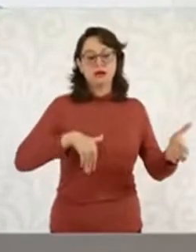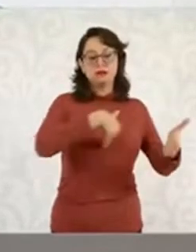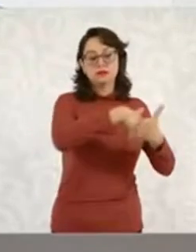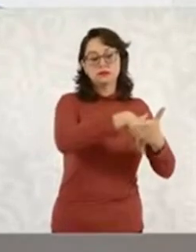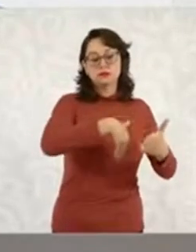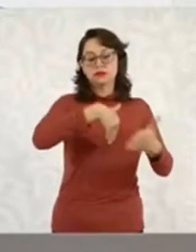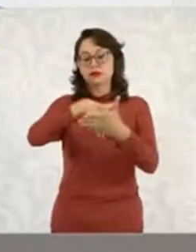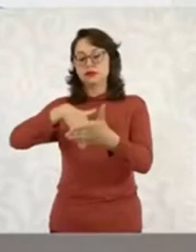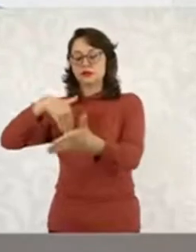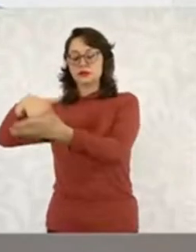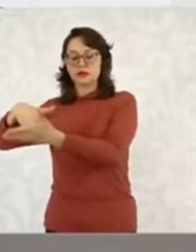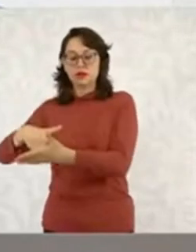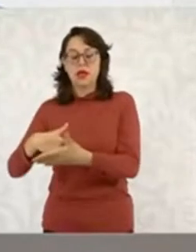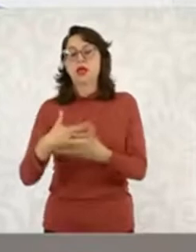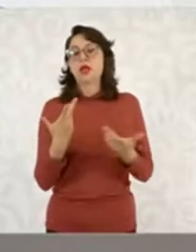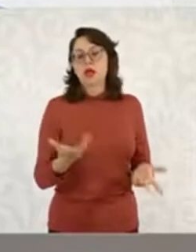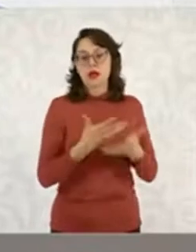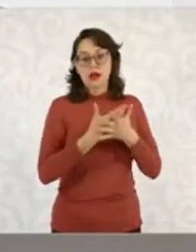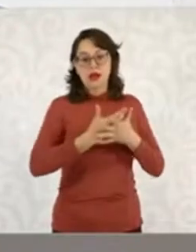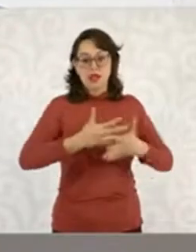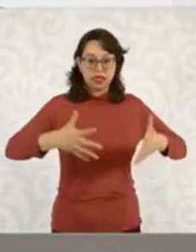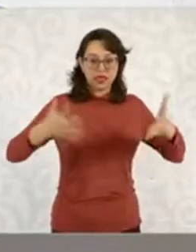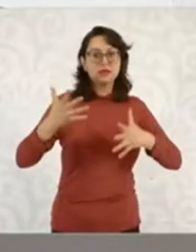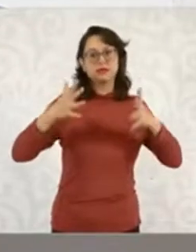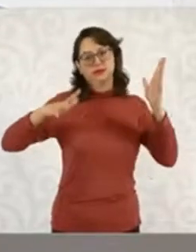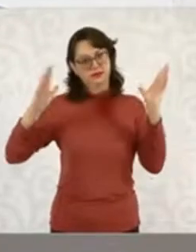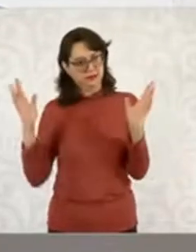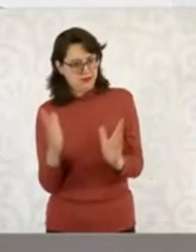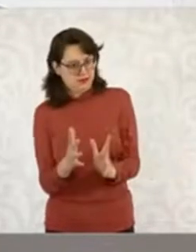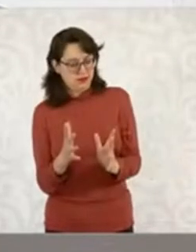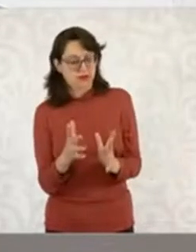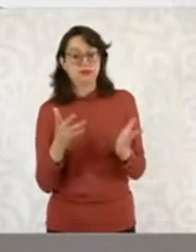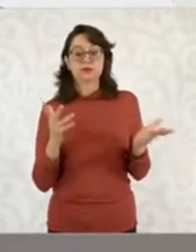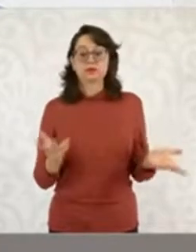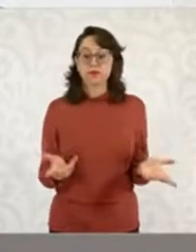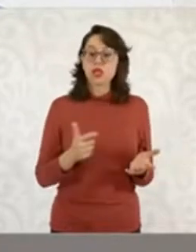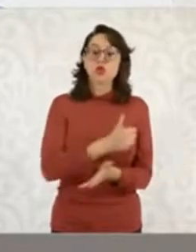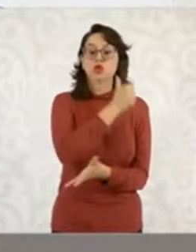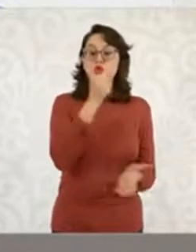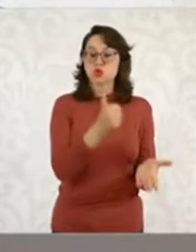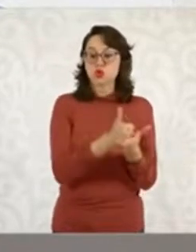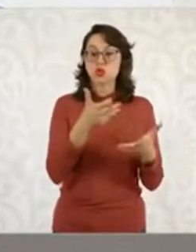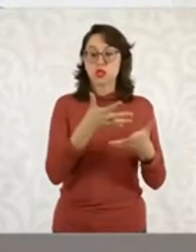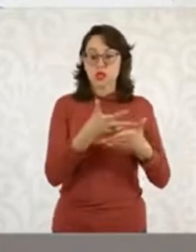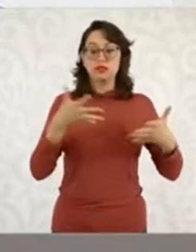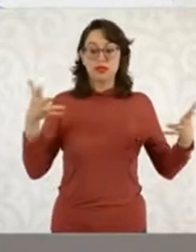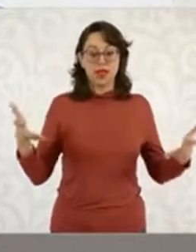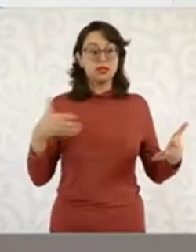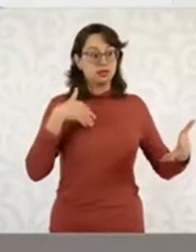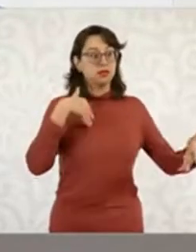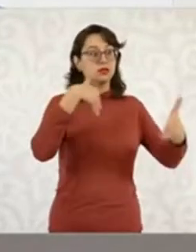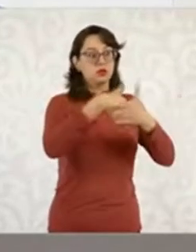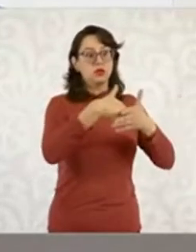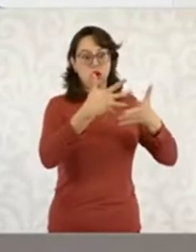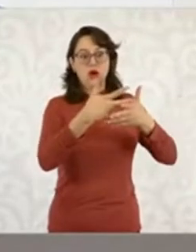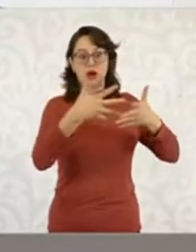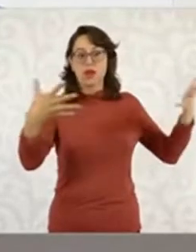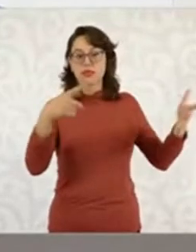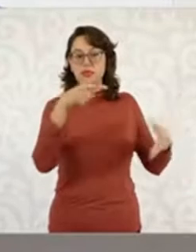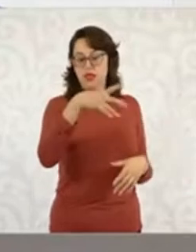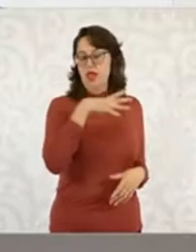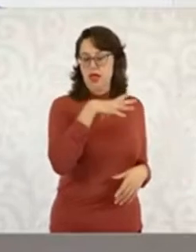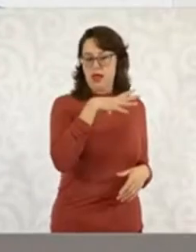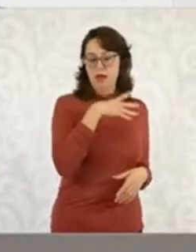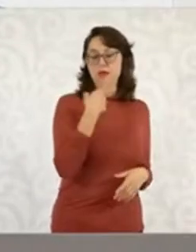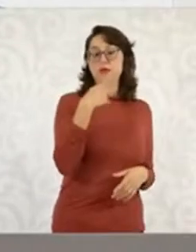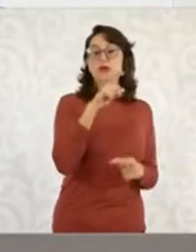es muy importante por la conectividad que ofrece un servicio de trenes, no solo entre ciudades grandes, es decir, el servicio interurbano, también voy a hablar ahorita de los trenes regionales,